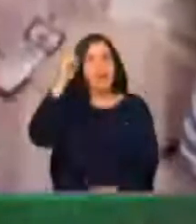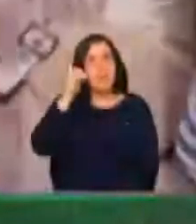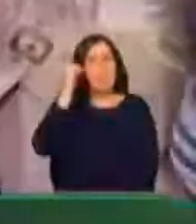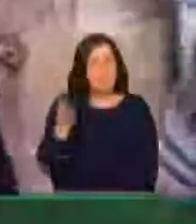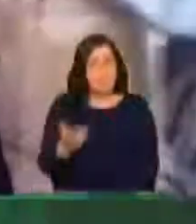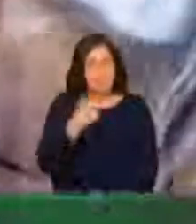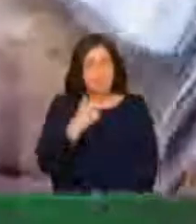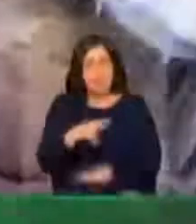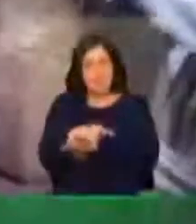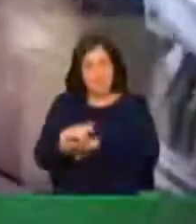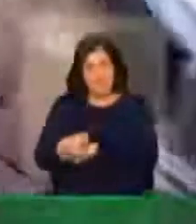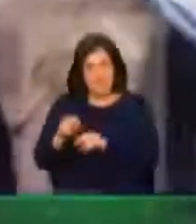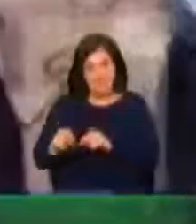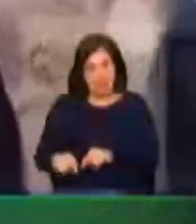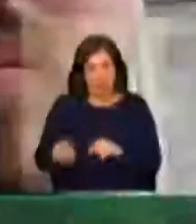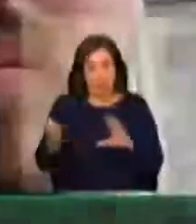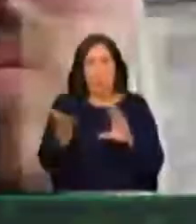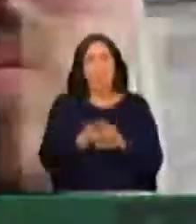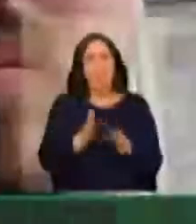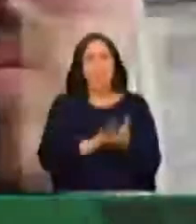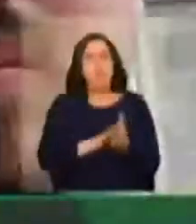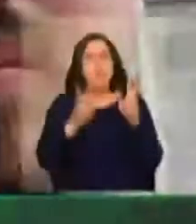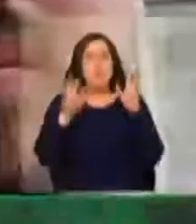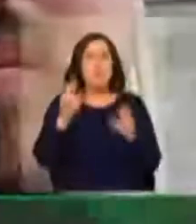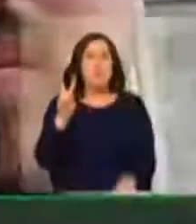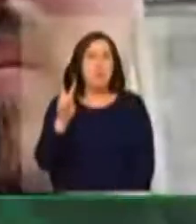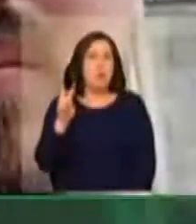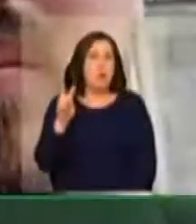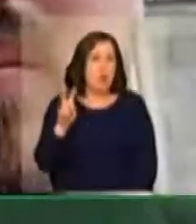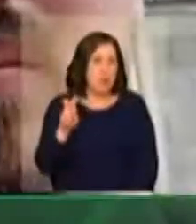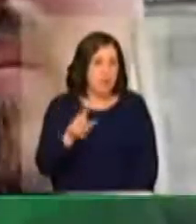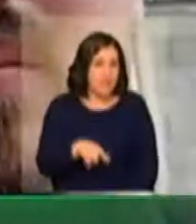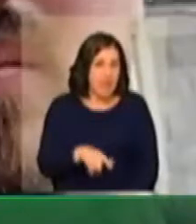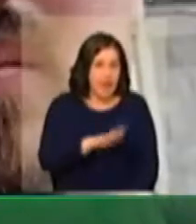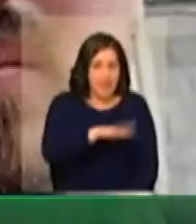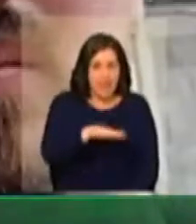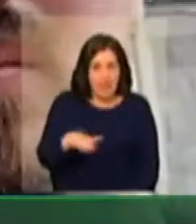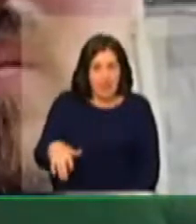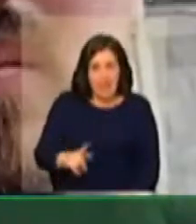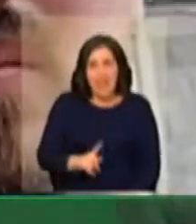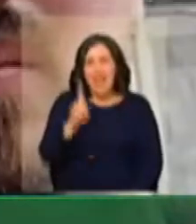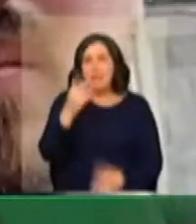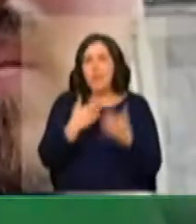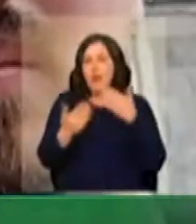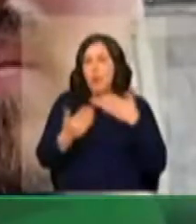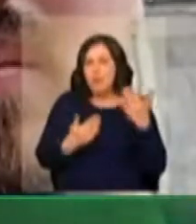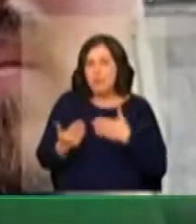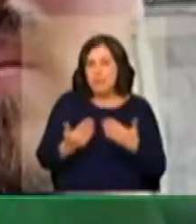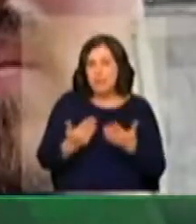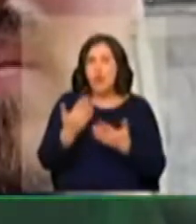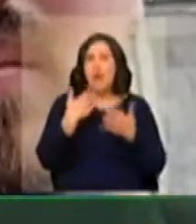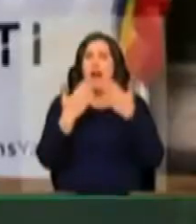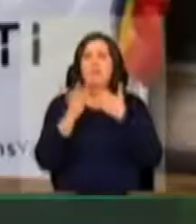de la fiscal Silvia Lovesio en la causa de pornografía infantil, el imputado menciona en una conversación con un individuo de una